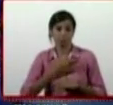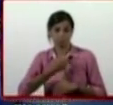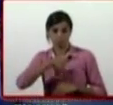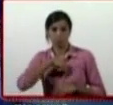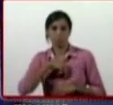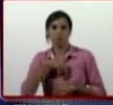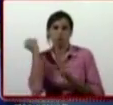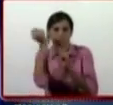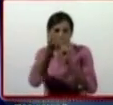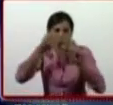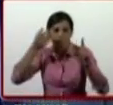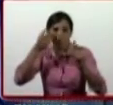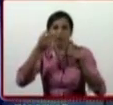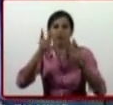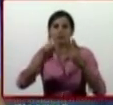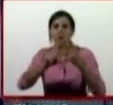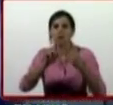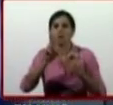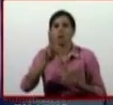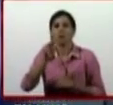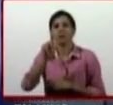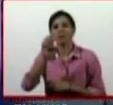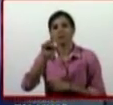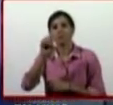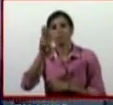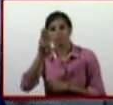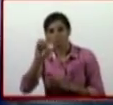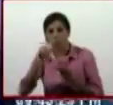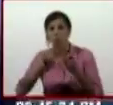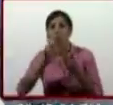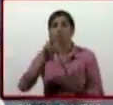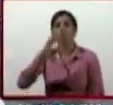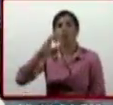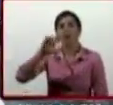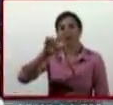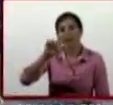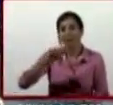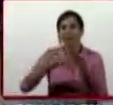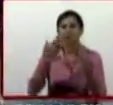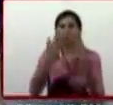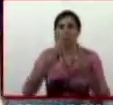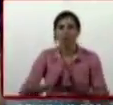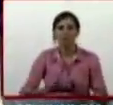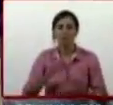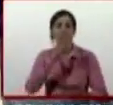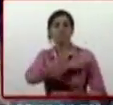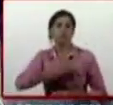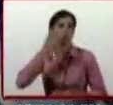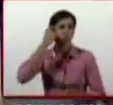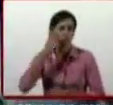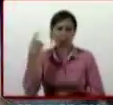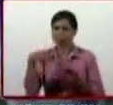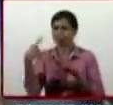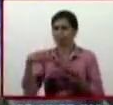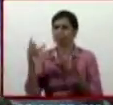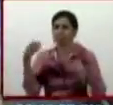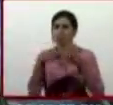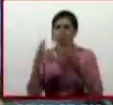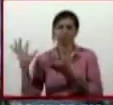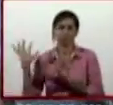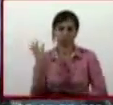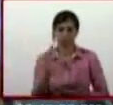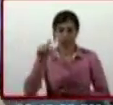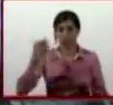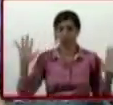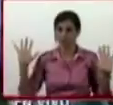de la UNESPO, de la UCLA, estudiantes de la Misión Sucre, estudiantes que tenemos de los distintos movimientos estudiantiles, tenemos